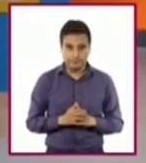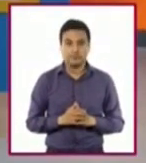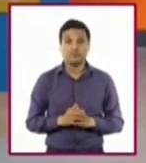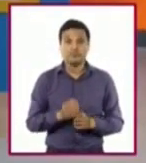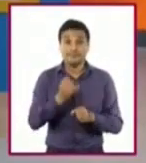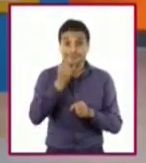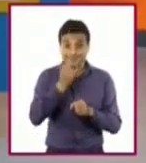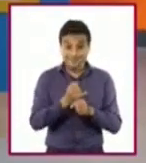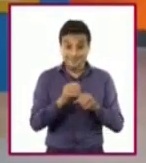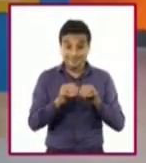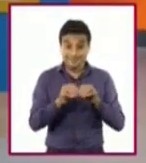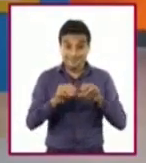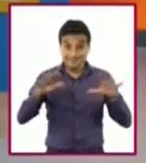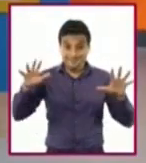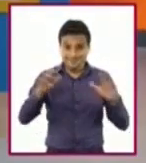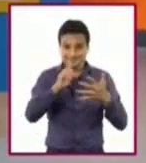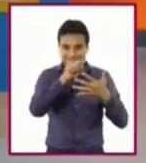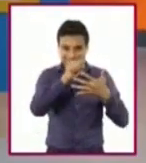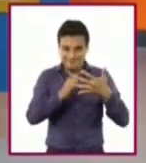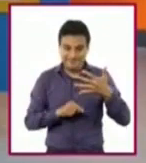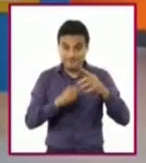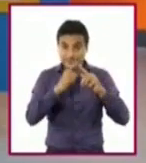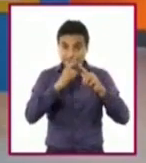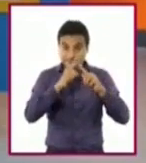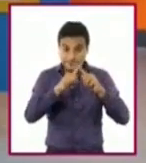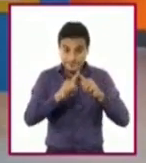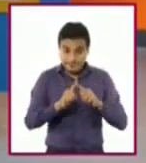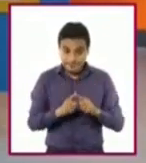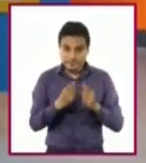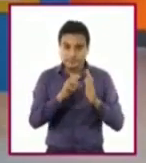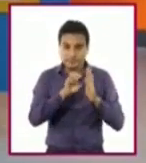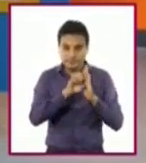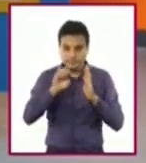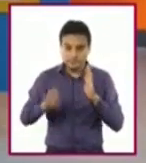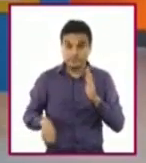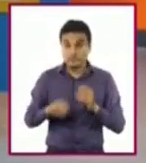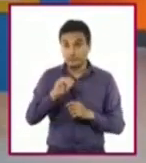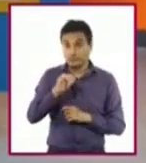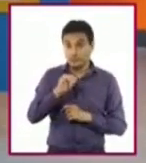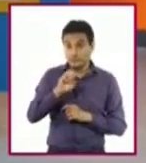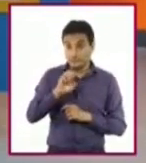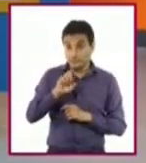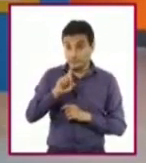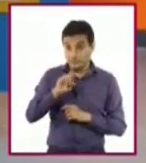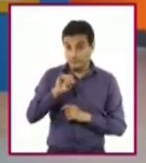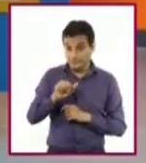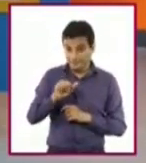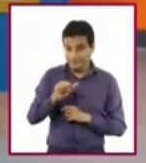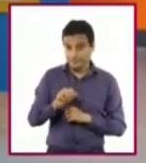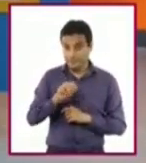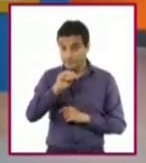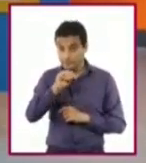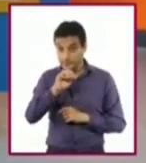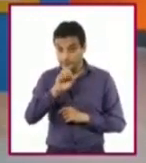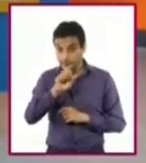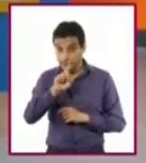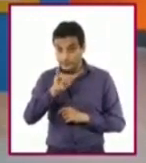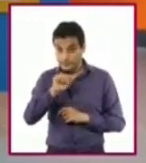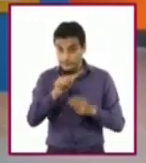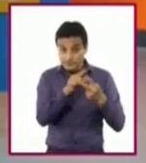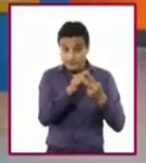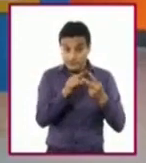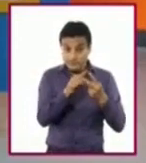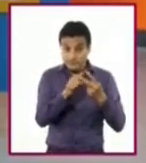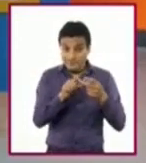es simétrica respecto a la media cuando ésta coincide aproximadamente con la mediana es decir cuando se